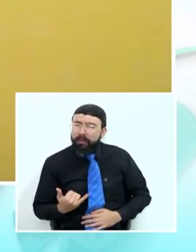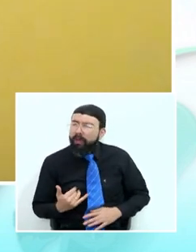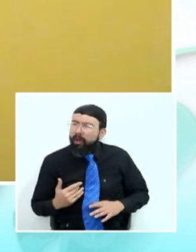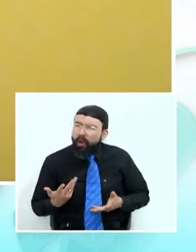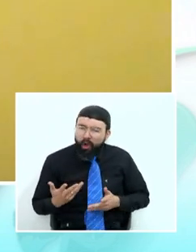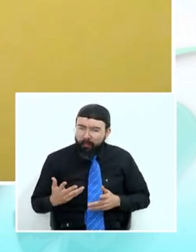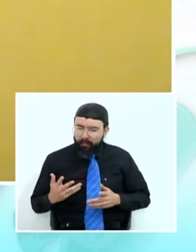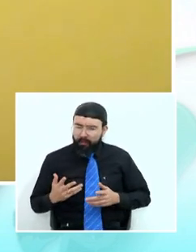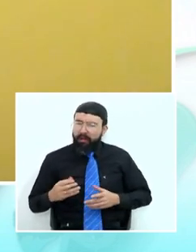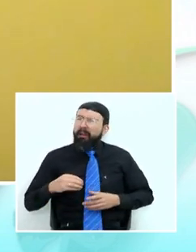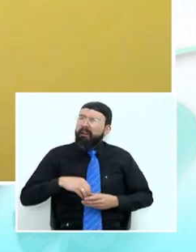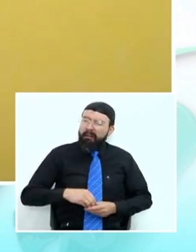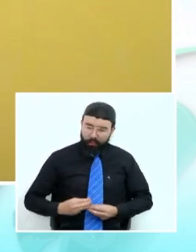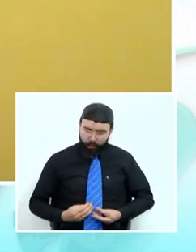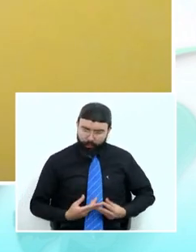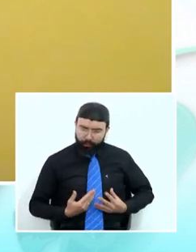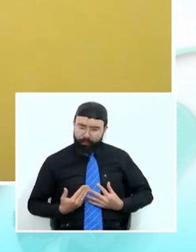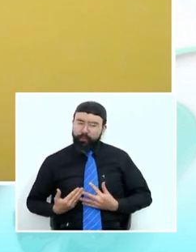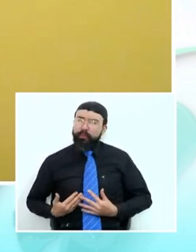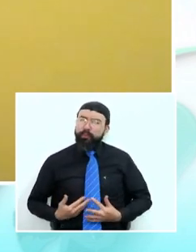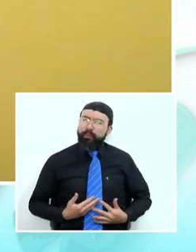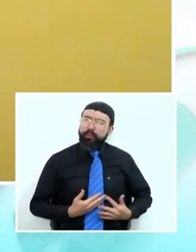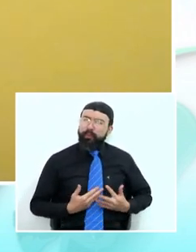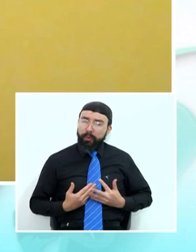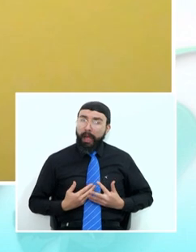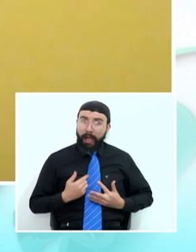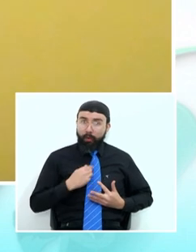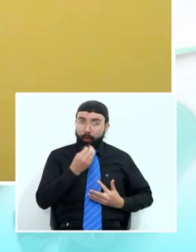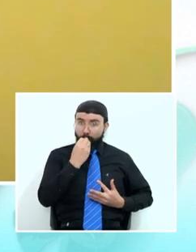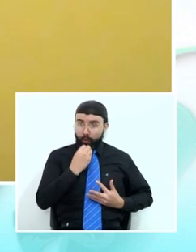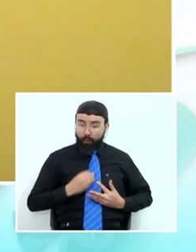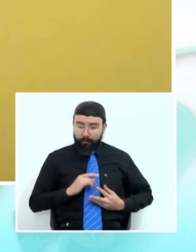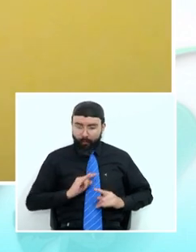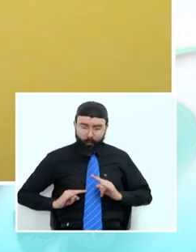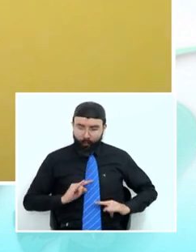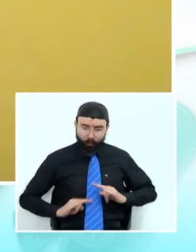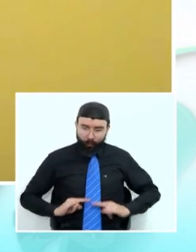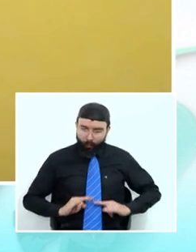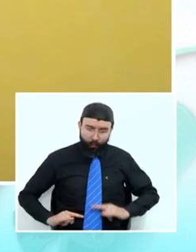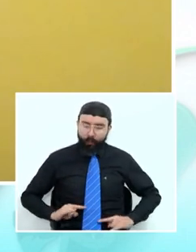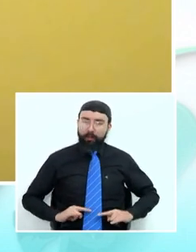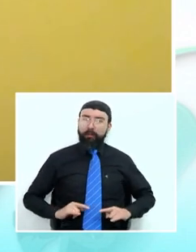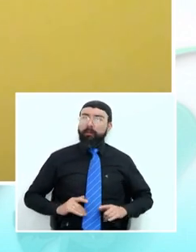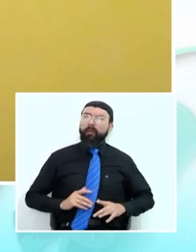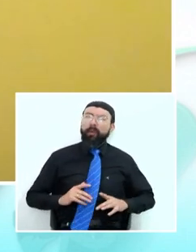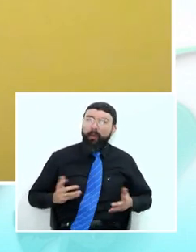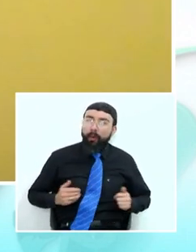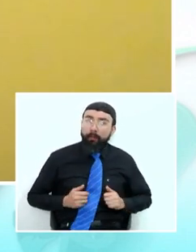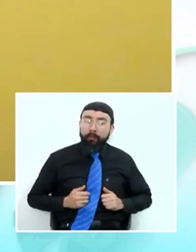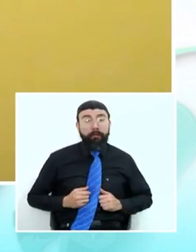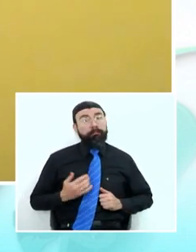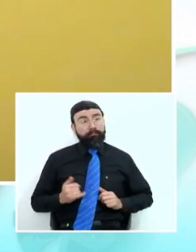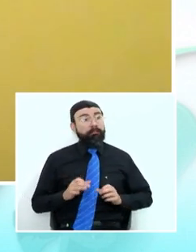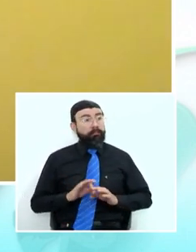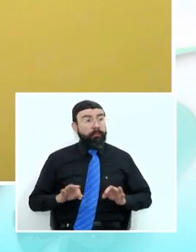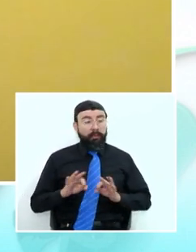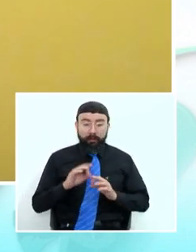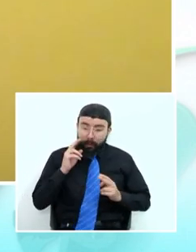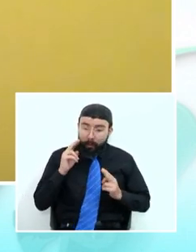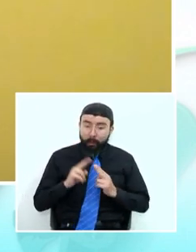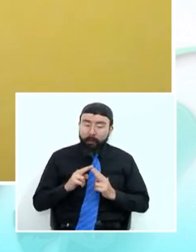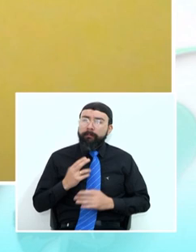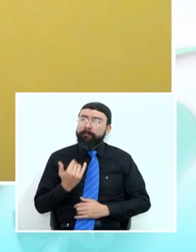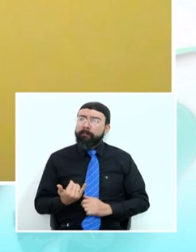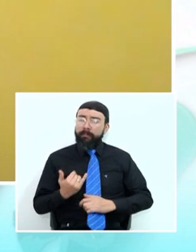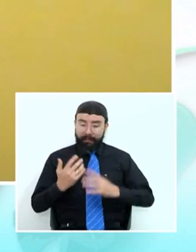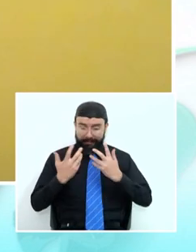la microbiota. Y aquí hay que hacer un capítulo aparte porque el sistema digestivo